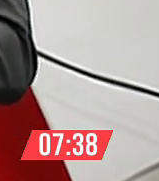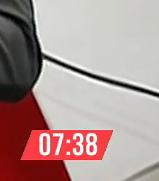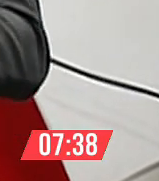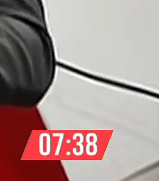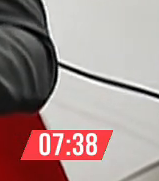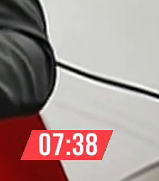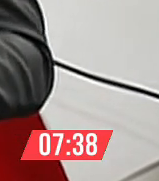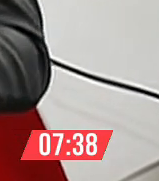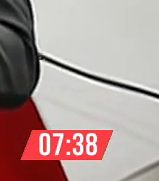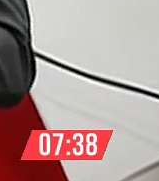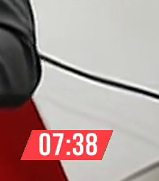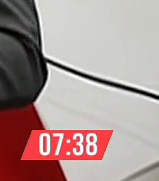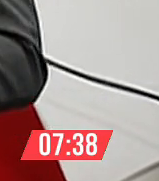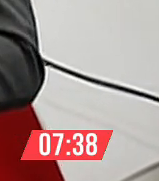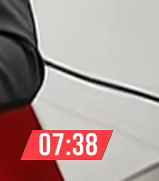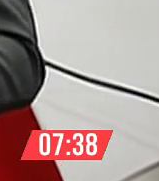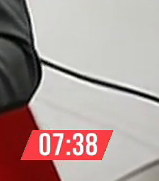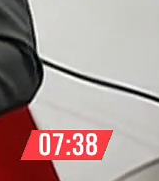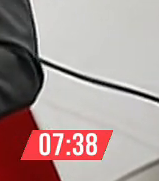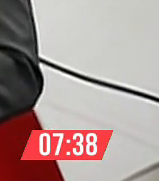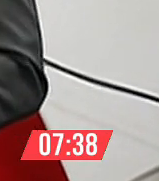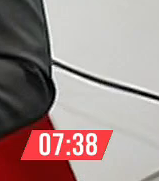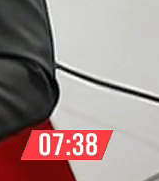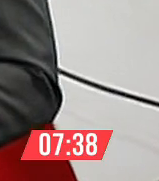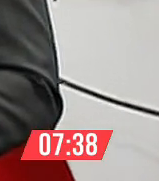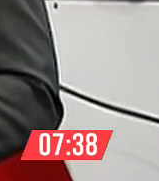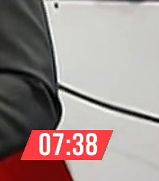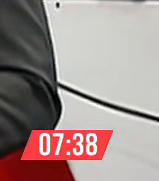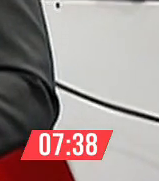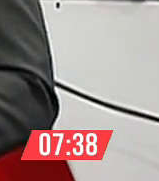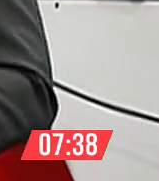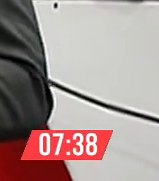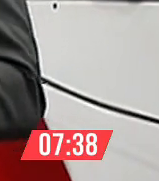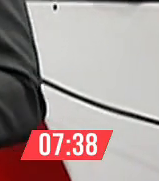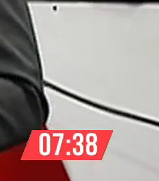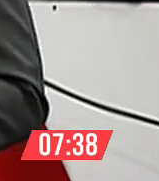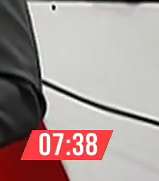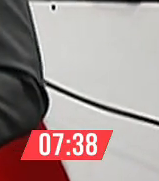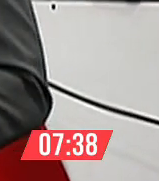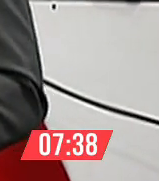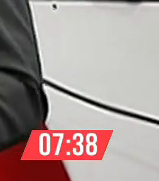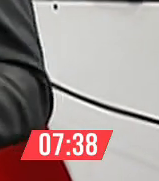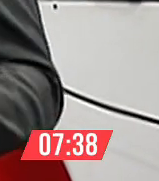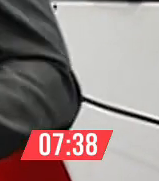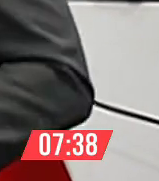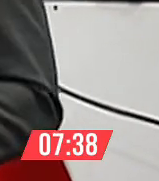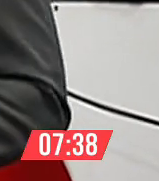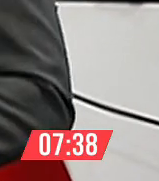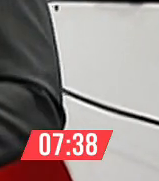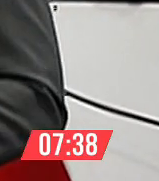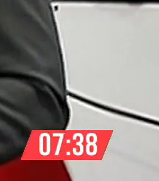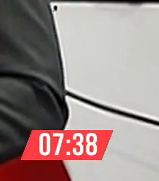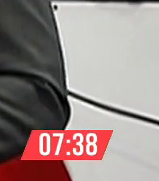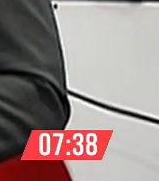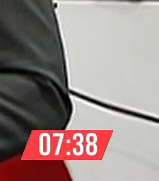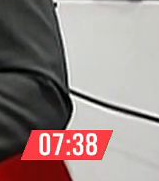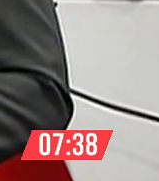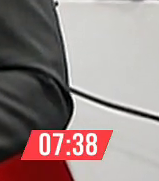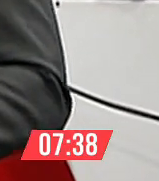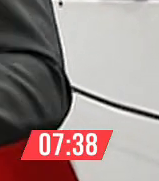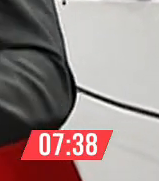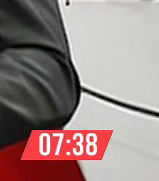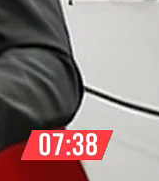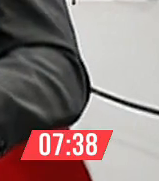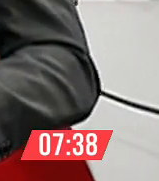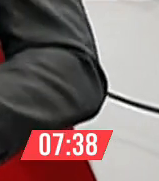Premio que sale de la tómbola del acumulado. Recuerden que le sumamos 15 millones de colones para el próximo viernes sorteo de Lotería Popular Chances. Y